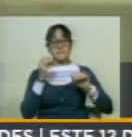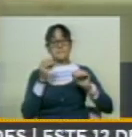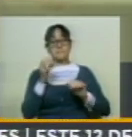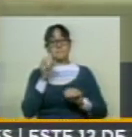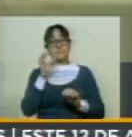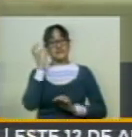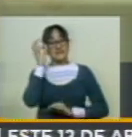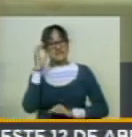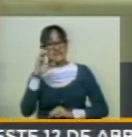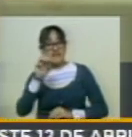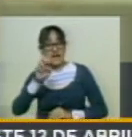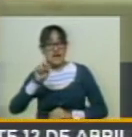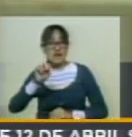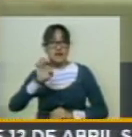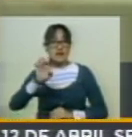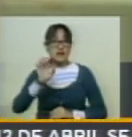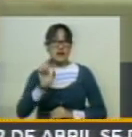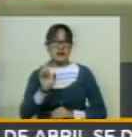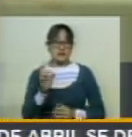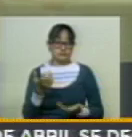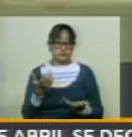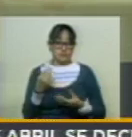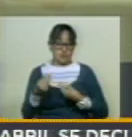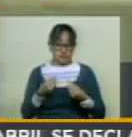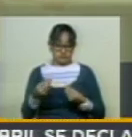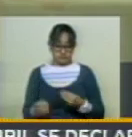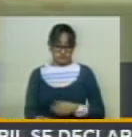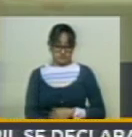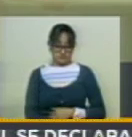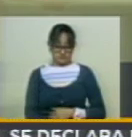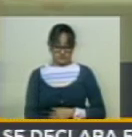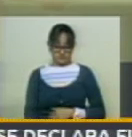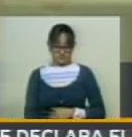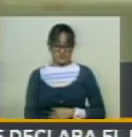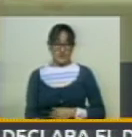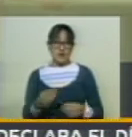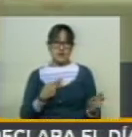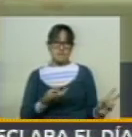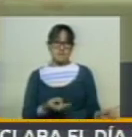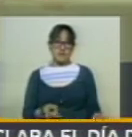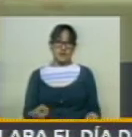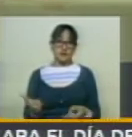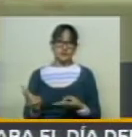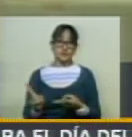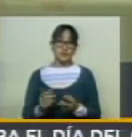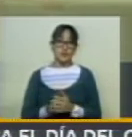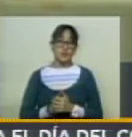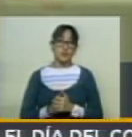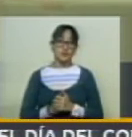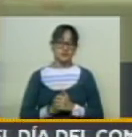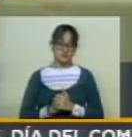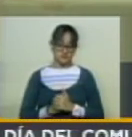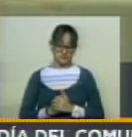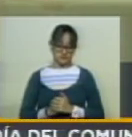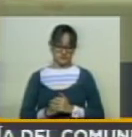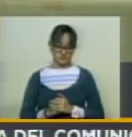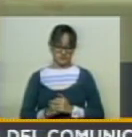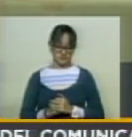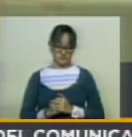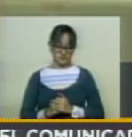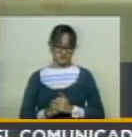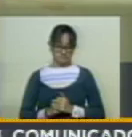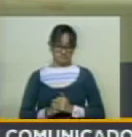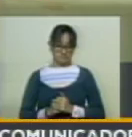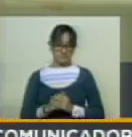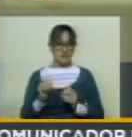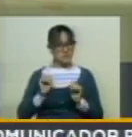descarta. Nosotros no descartamos. Nosotros hacemos invitaciones. Lo hicimos tal como lo dije, ya